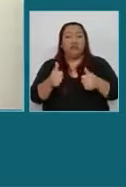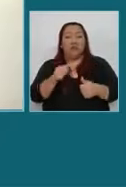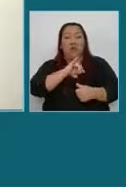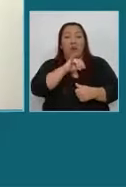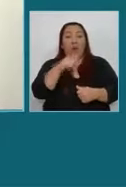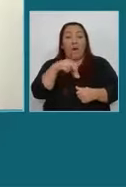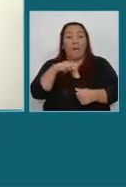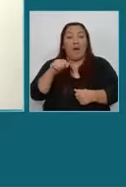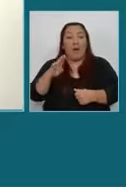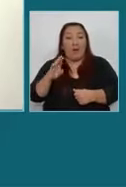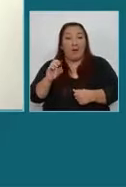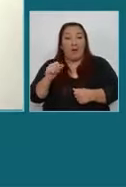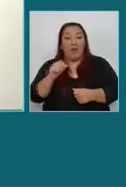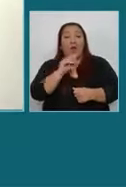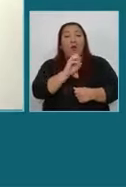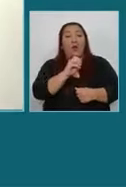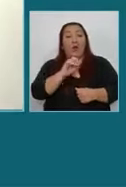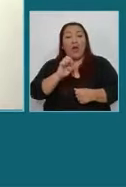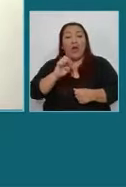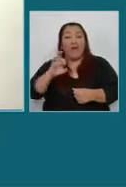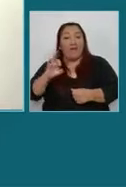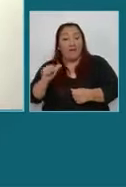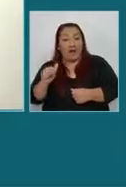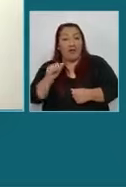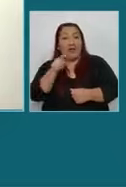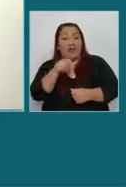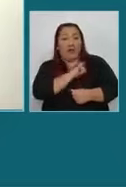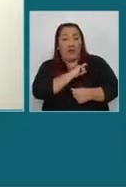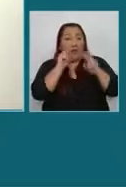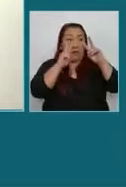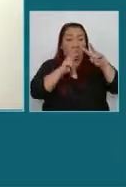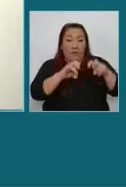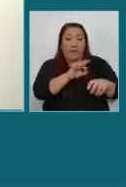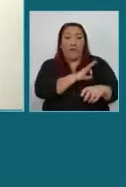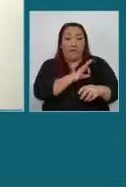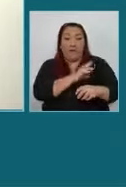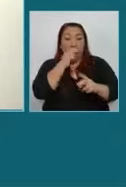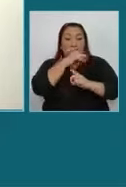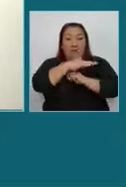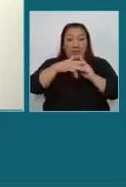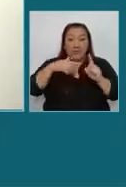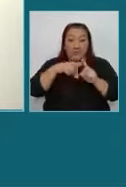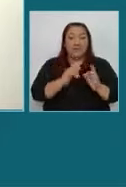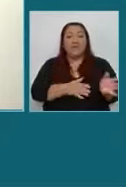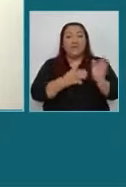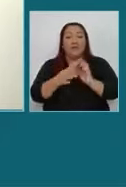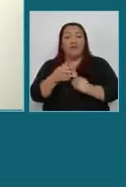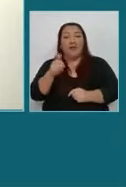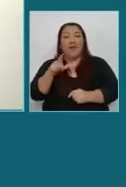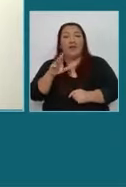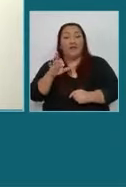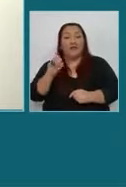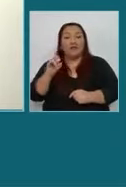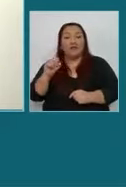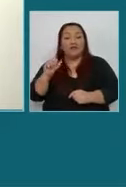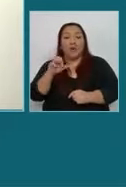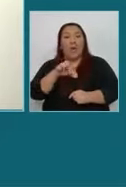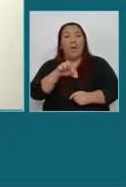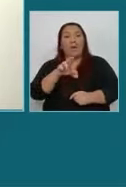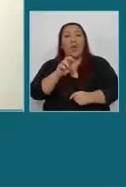Pablo Silva, de OEFA, Organismo de Evaluación y Fiscalización Ambiental. Alfonso Achinelli, de